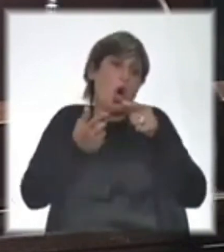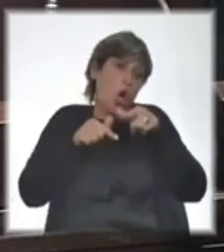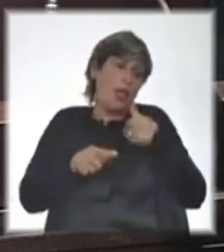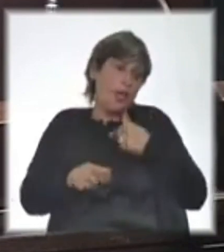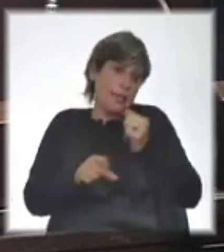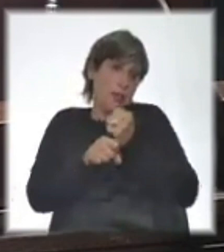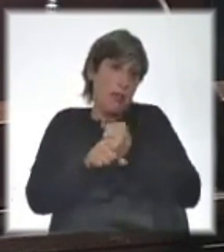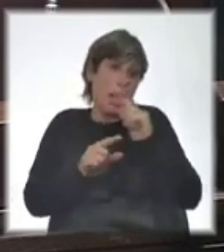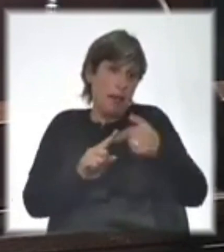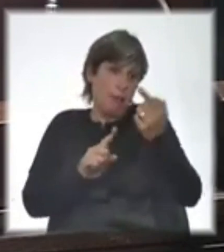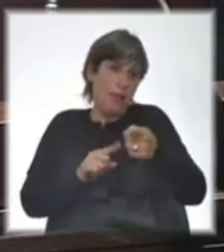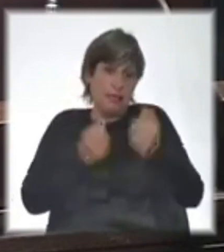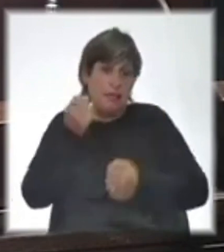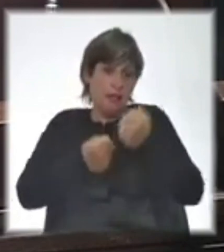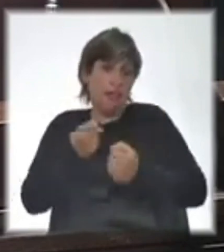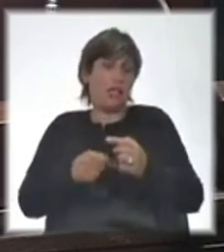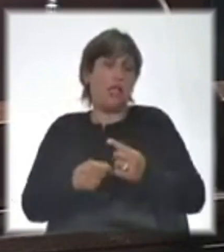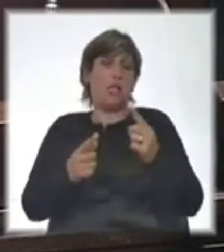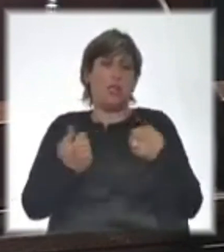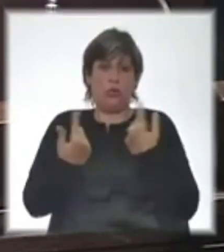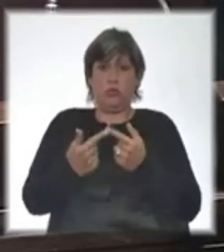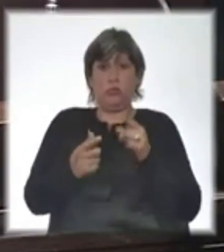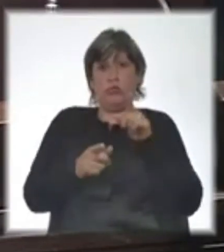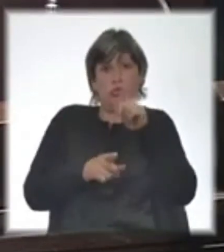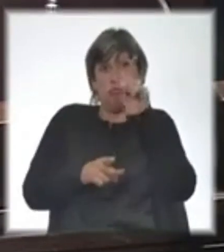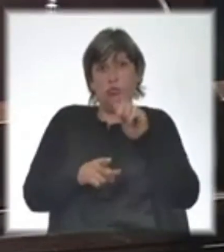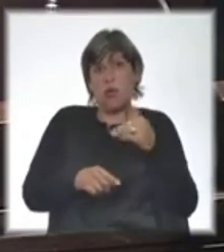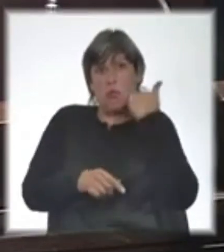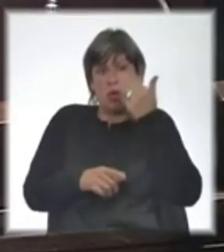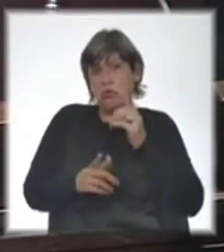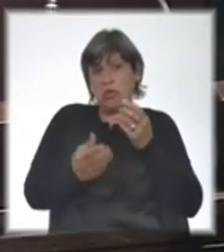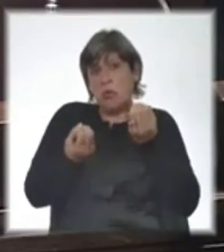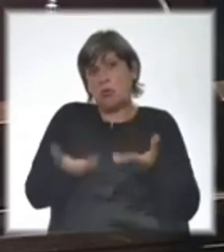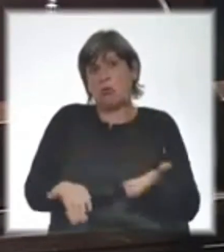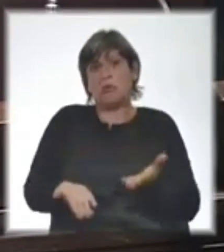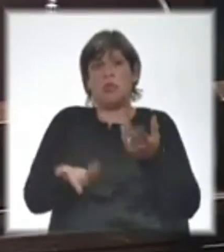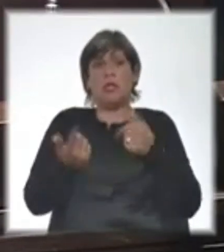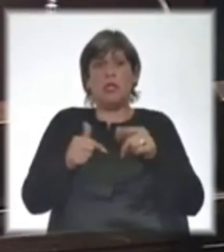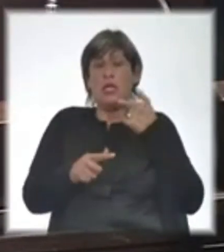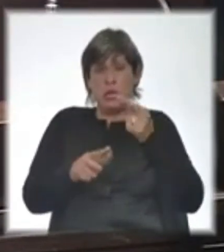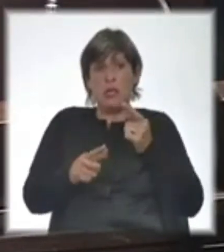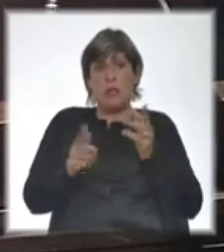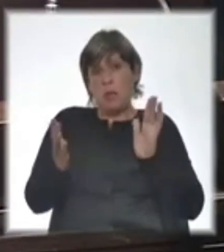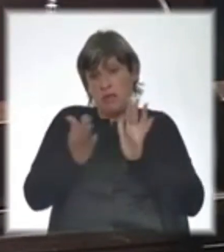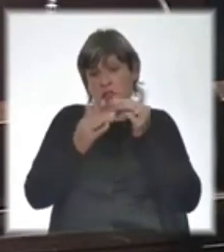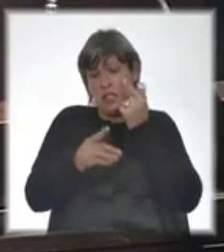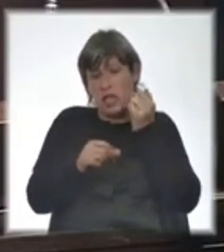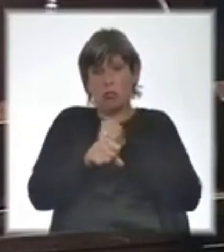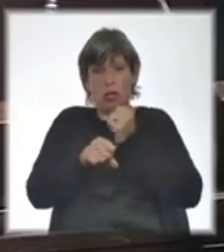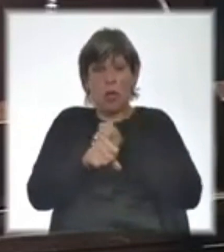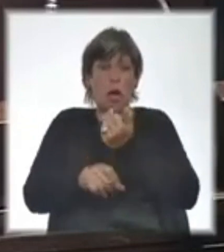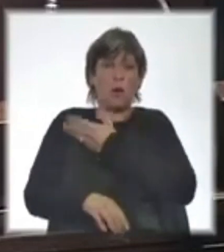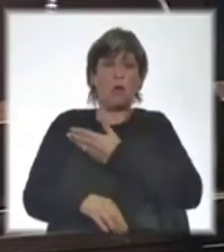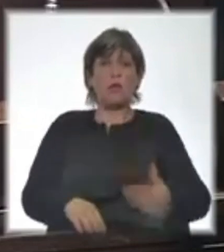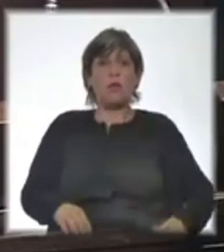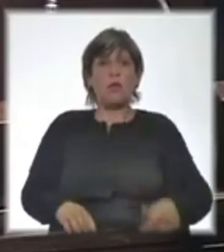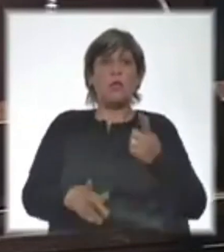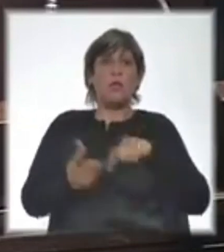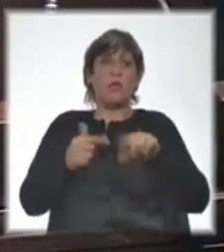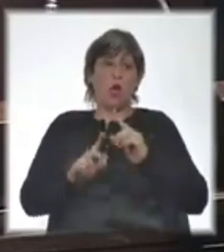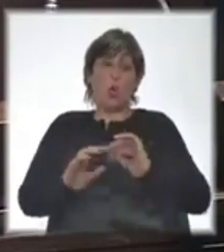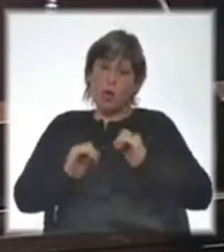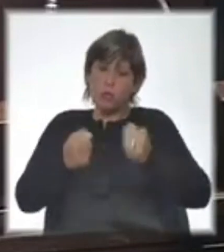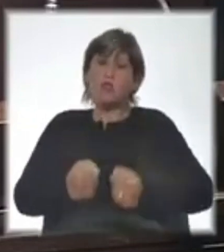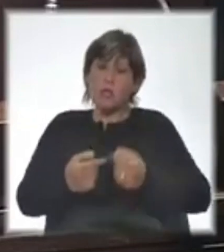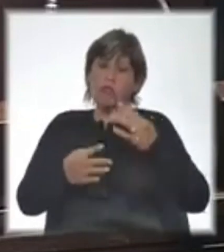Entonces uno no se tiene que avergonzar de encarar una tarea de gobierno cuando está convencida